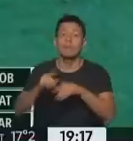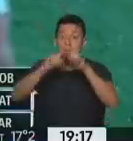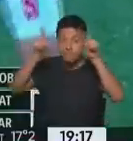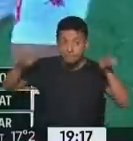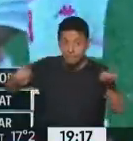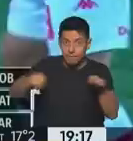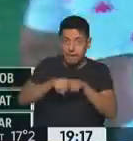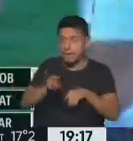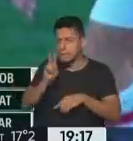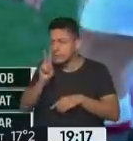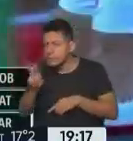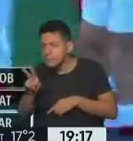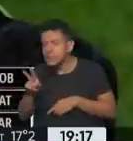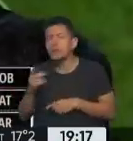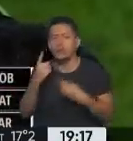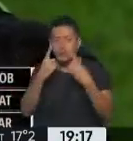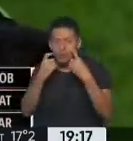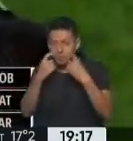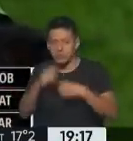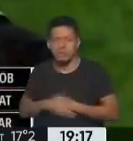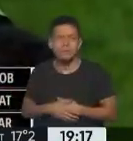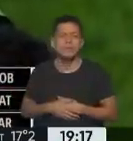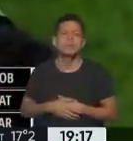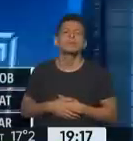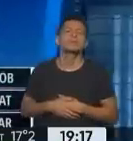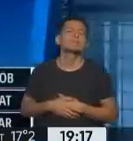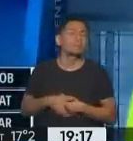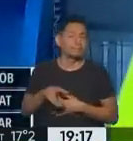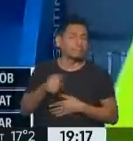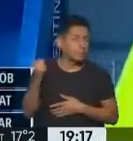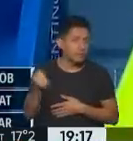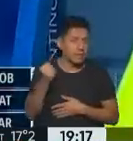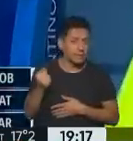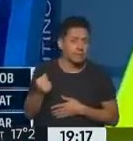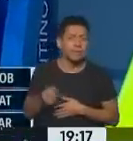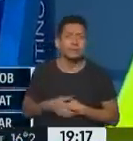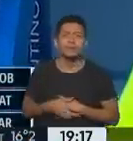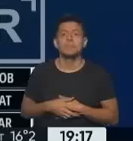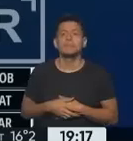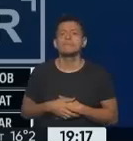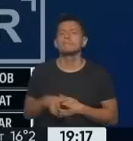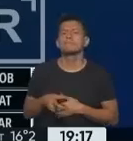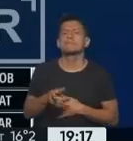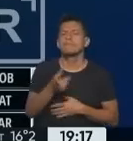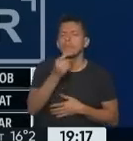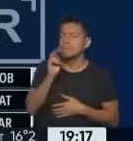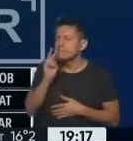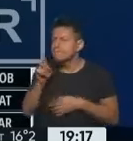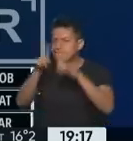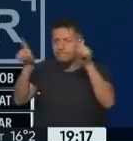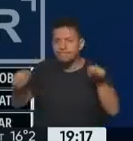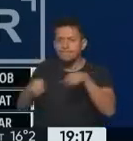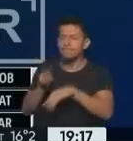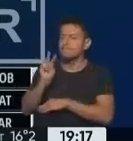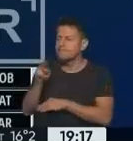demás, como prácticamente acompañó también a esta fecha decisiva. Respecto allí, la consulta de Mastrangelo, que va a